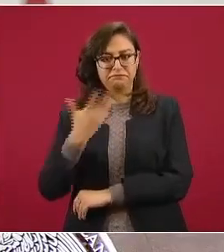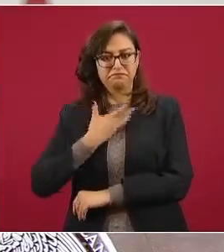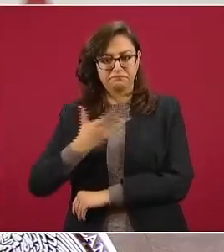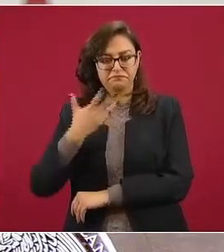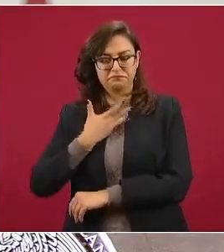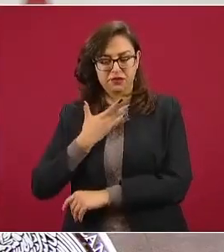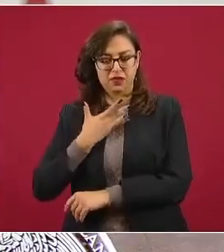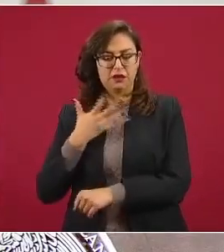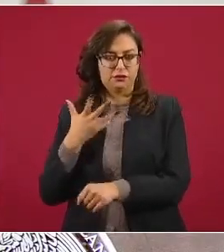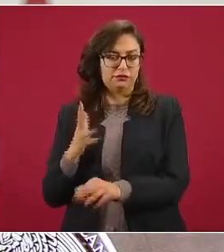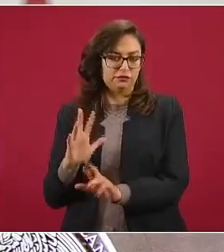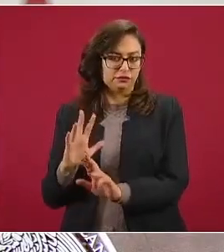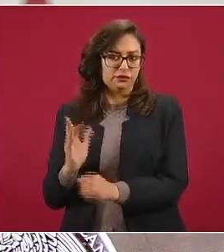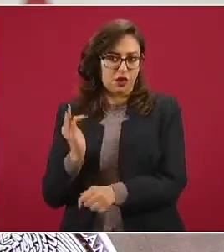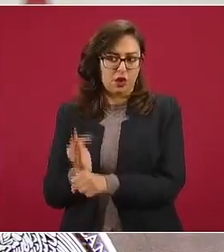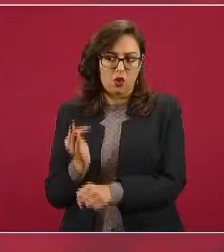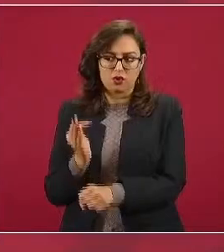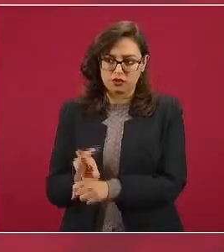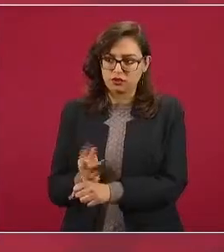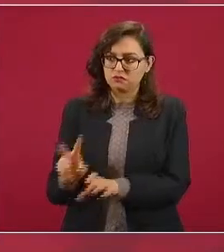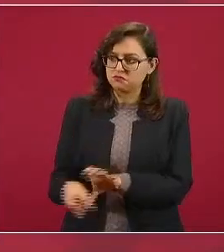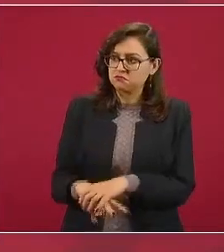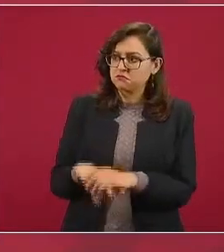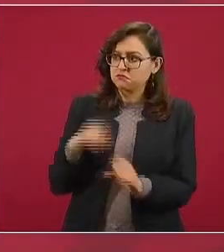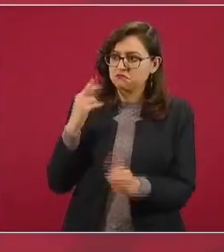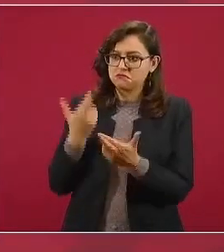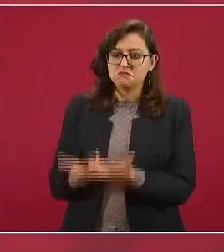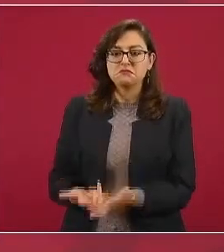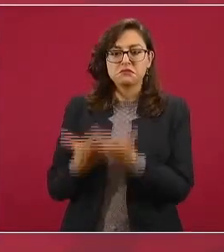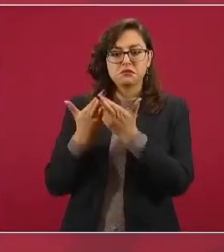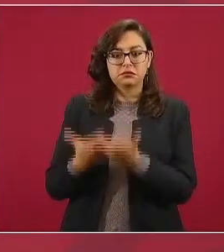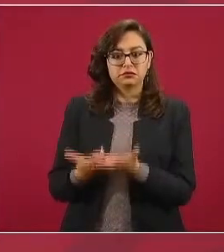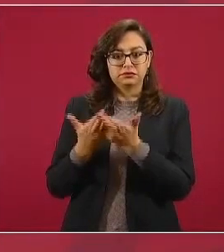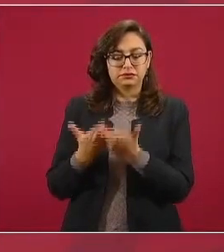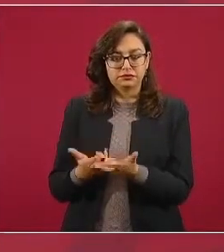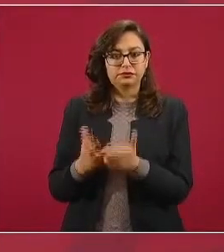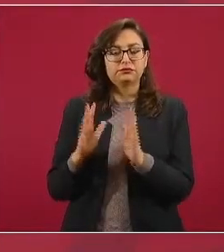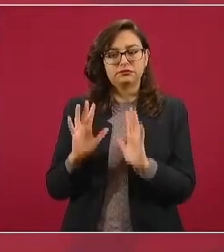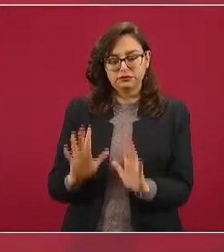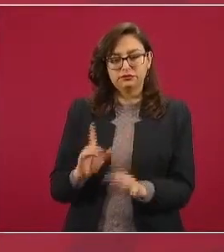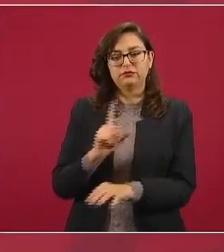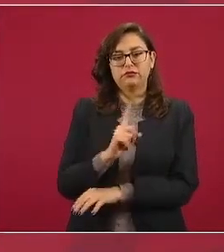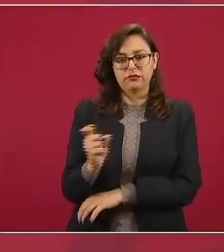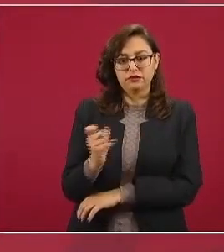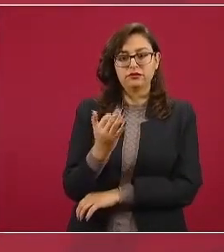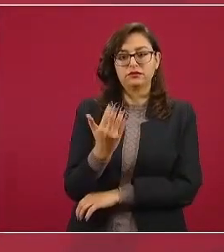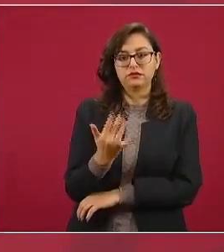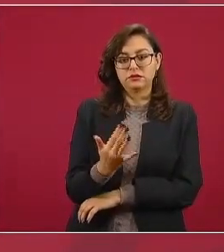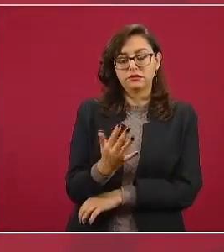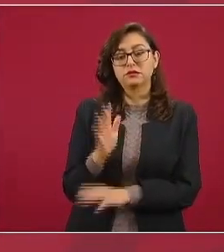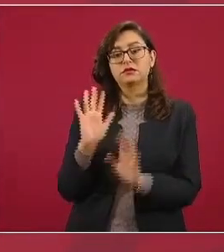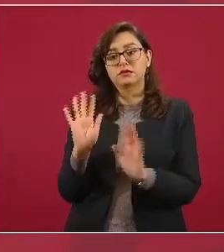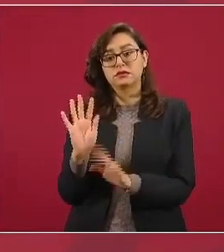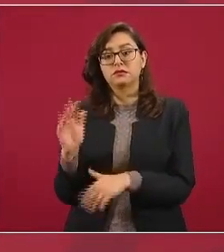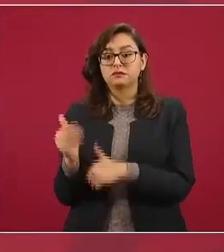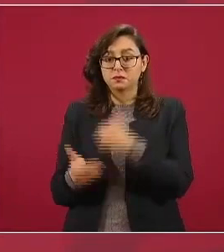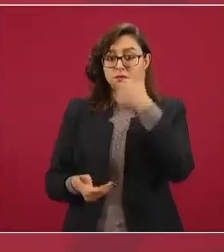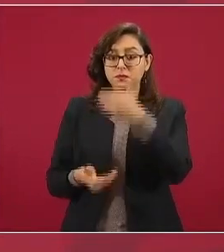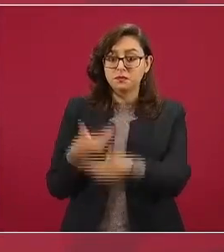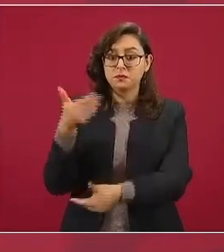vayan ellos liberando camas, que vaya bajando la pandemia, la